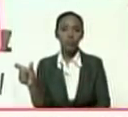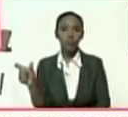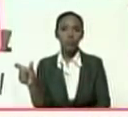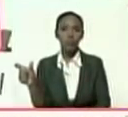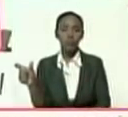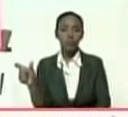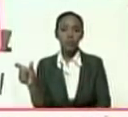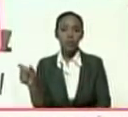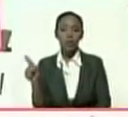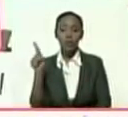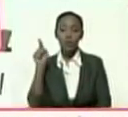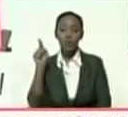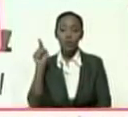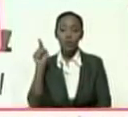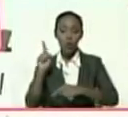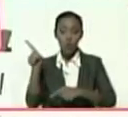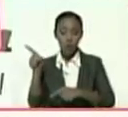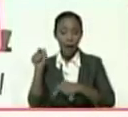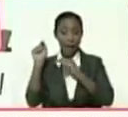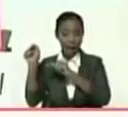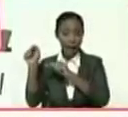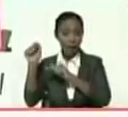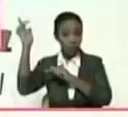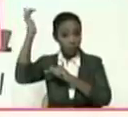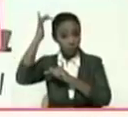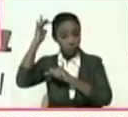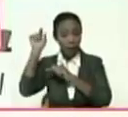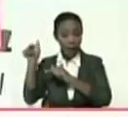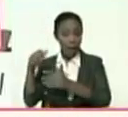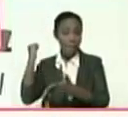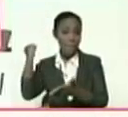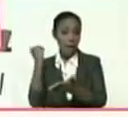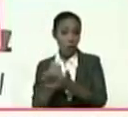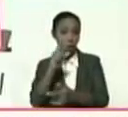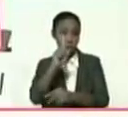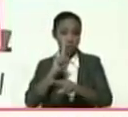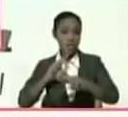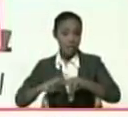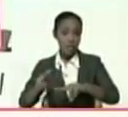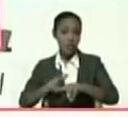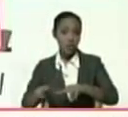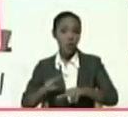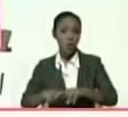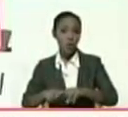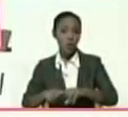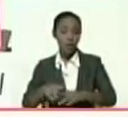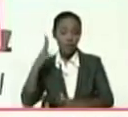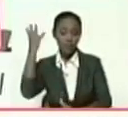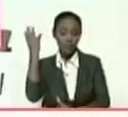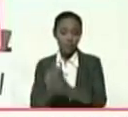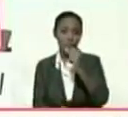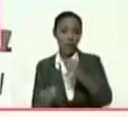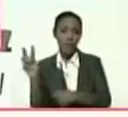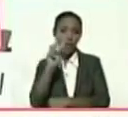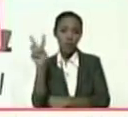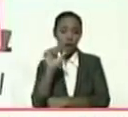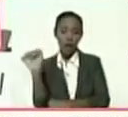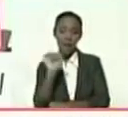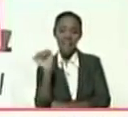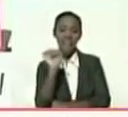por su actitud. Asesinó un niño y se fue huyendo de Venezuela con